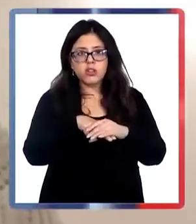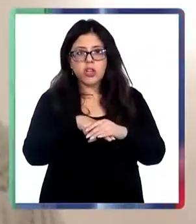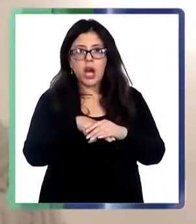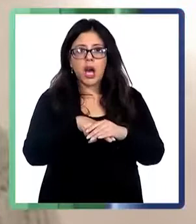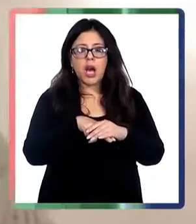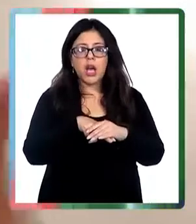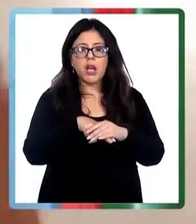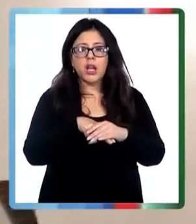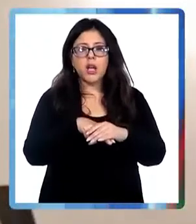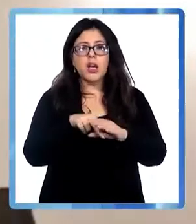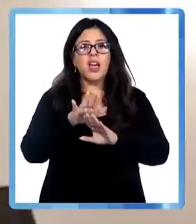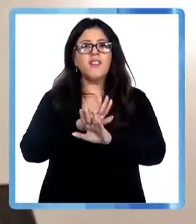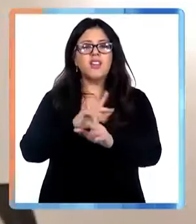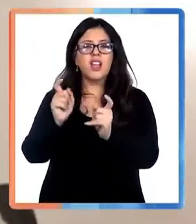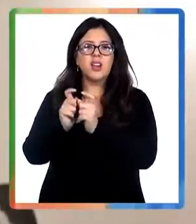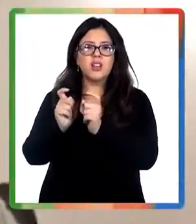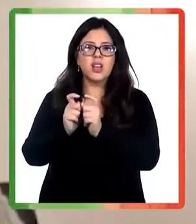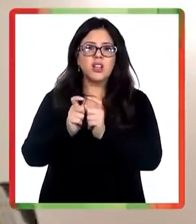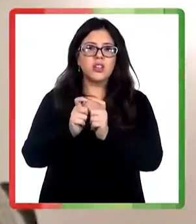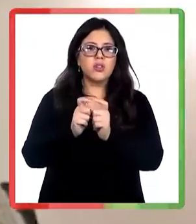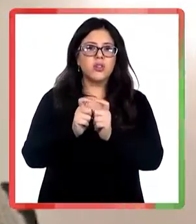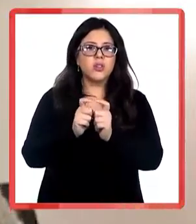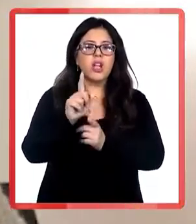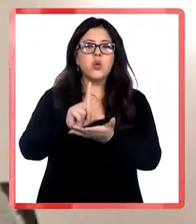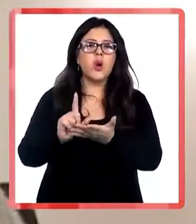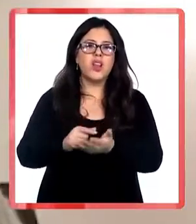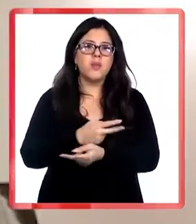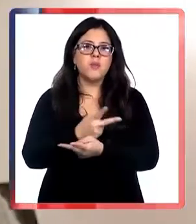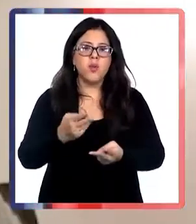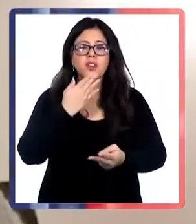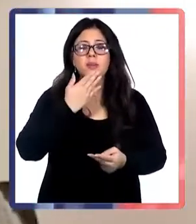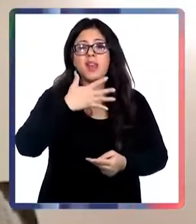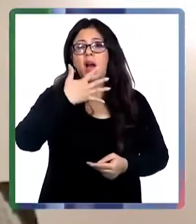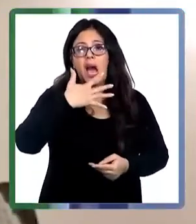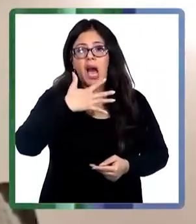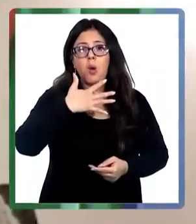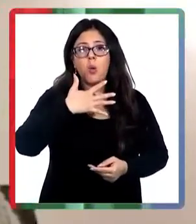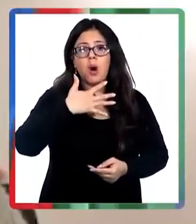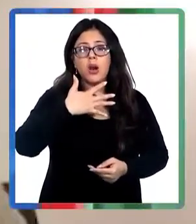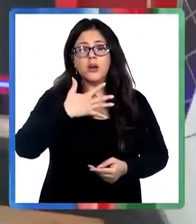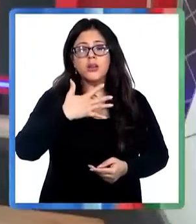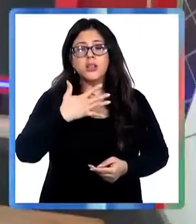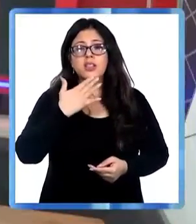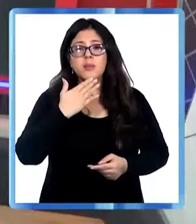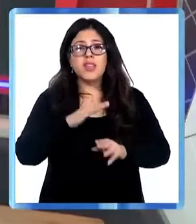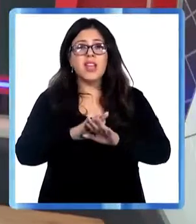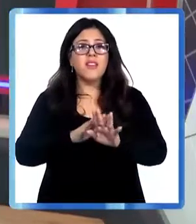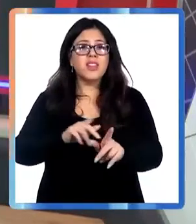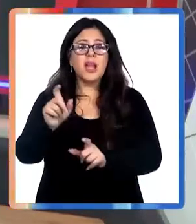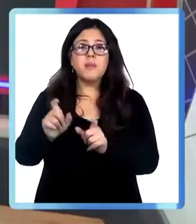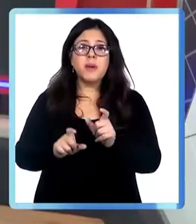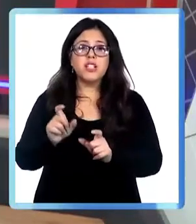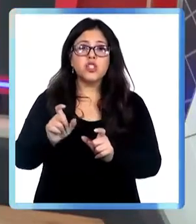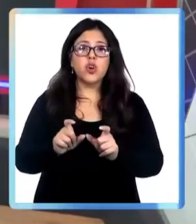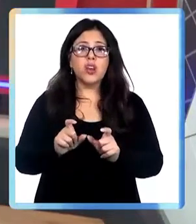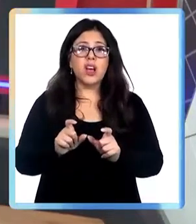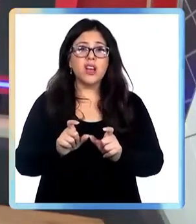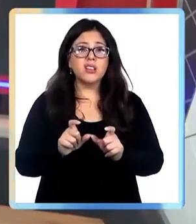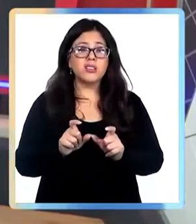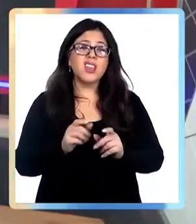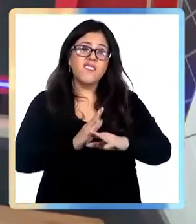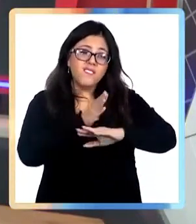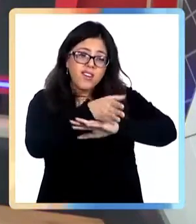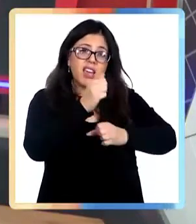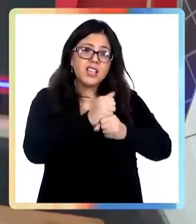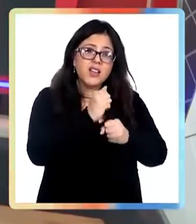el aislamiento, evitar contactos en sitios públicos, evitar lo que llamamos el presentismo, que son aquellos pacientes que deciden ir al trabajo